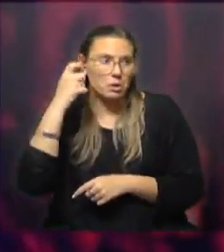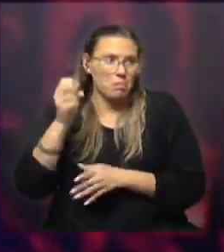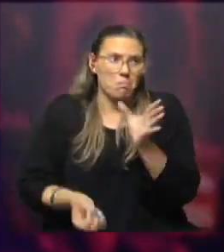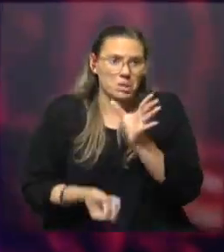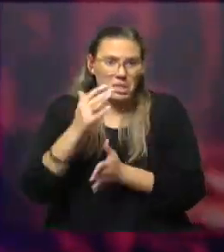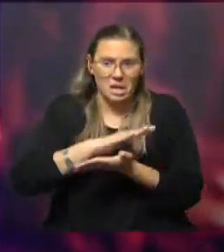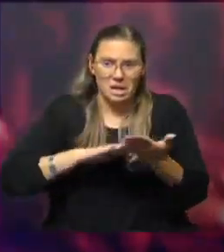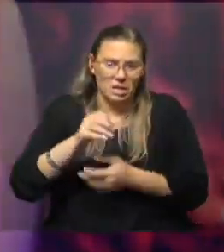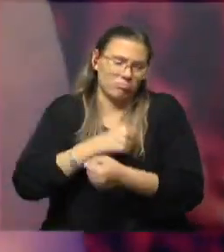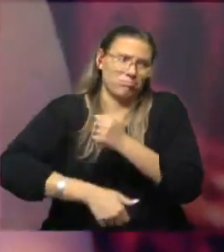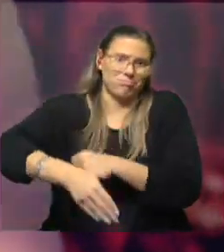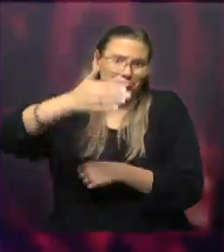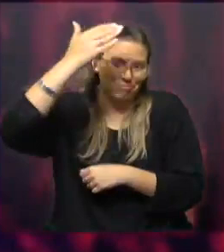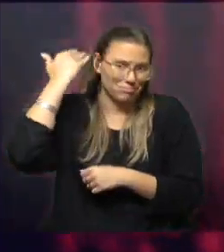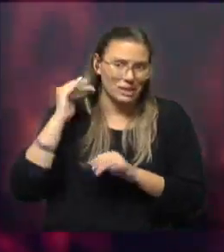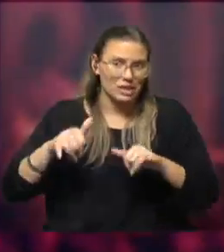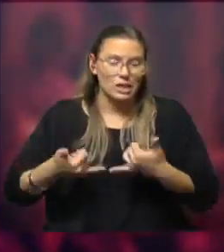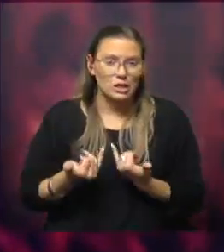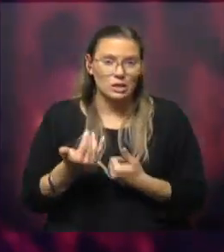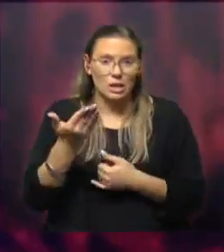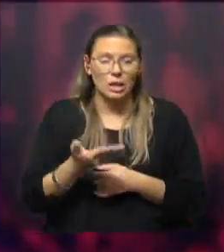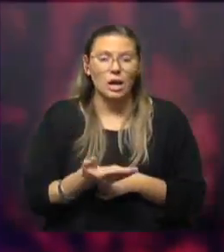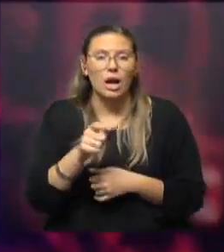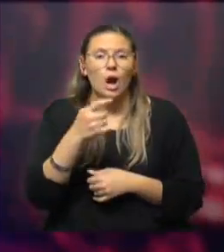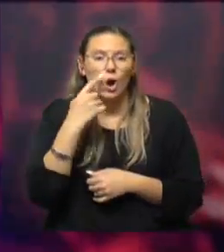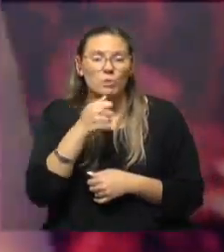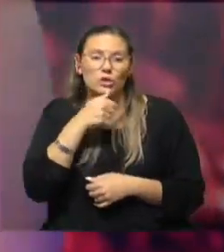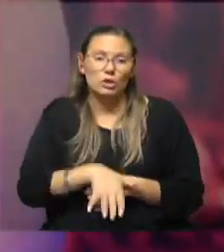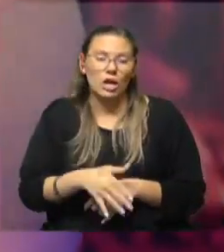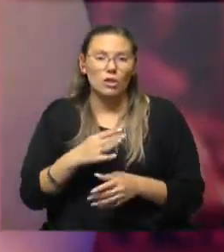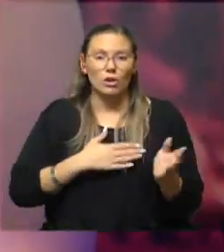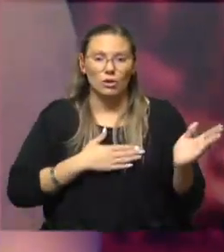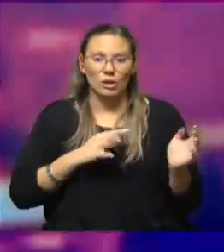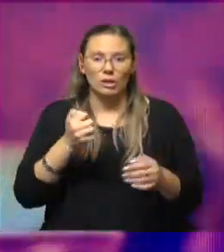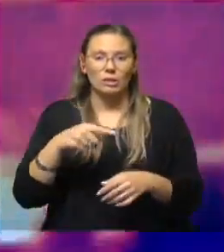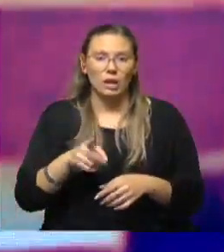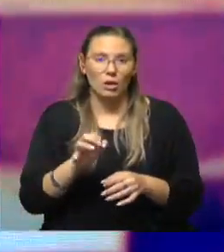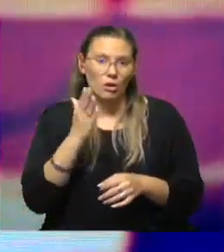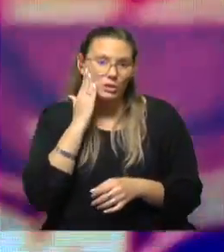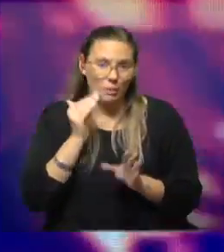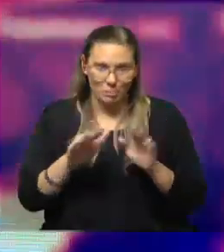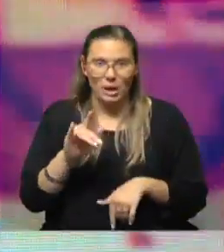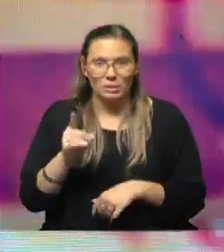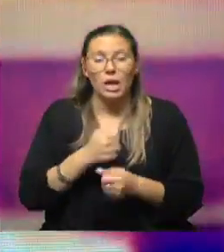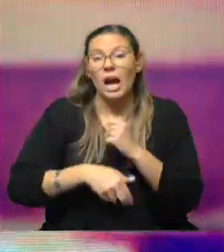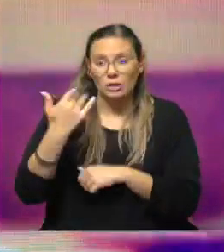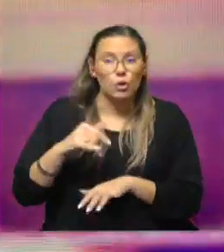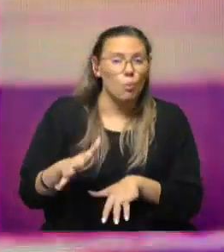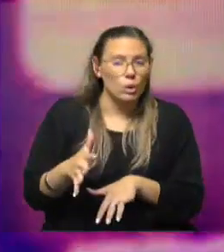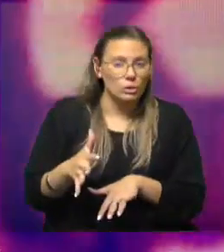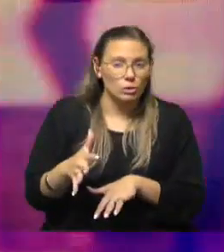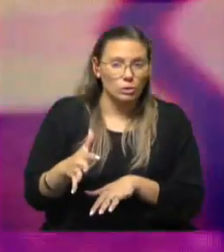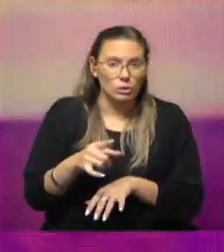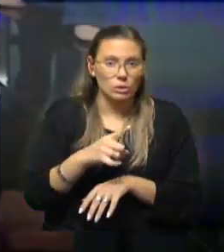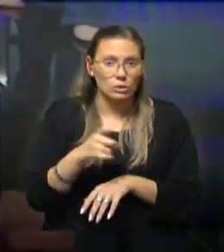un montón de años. Acá el señor historiador de tango, que no me deje mentir. Sí, sí. ¿Cuántos tienes, años más muchos, o menos? Muchos.